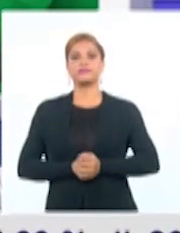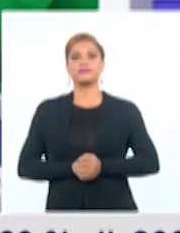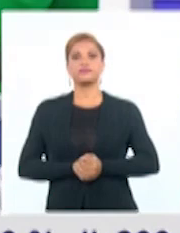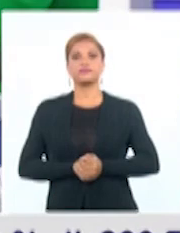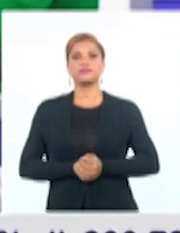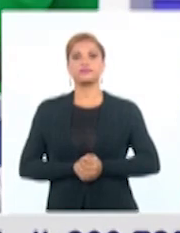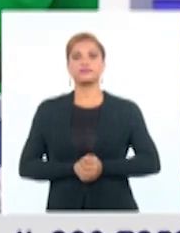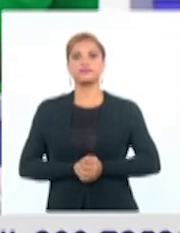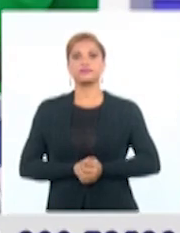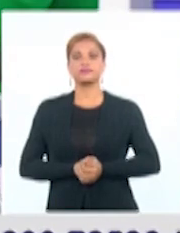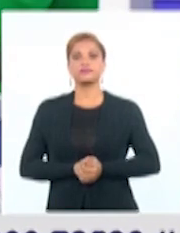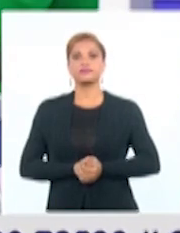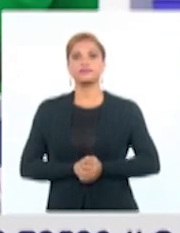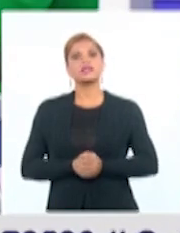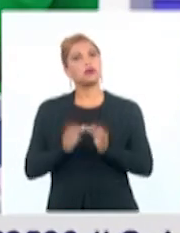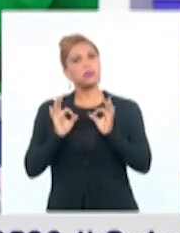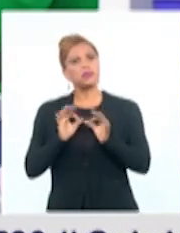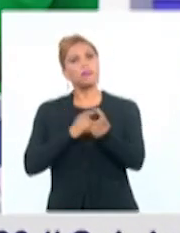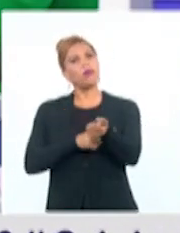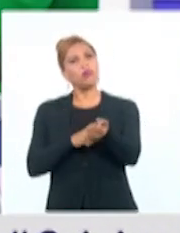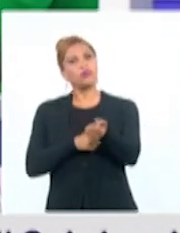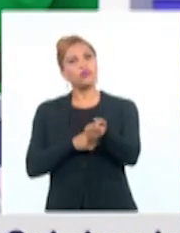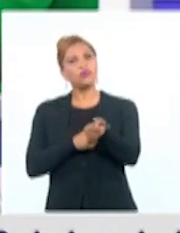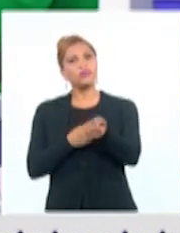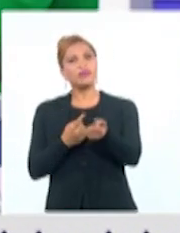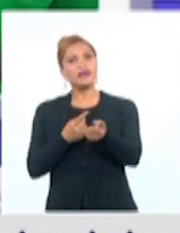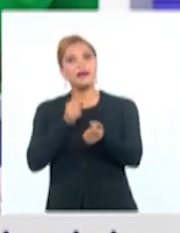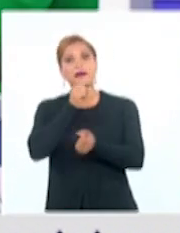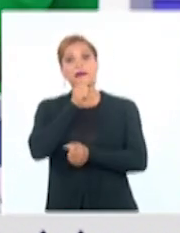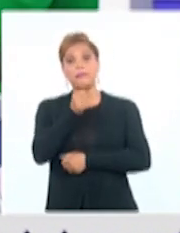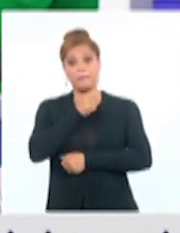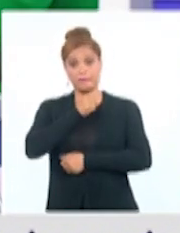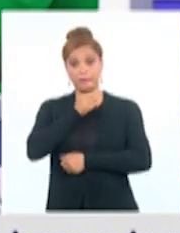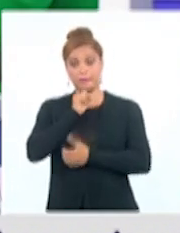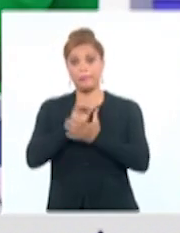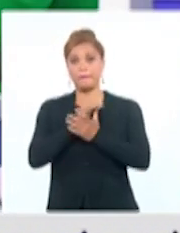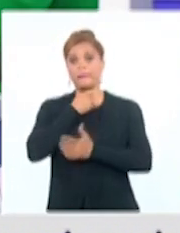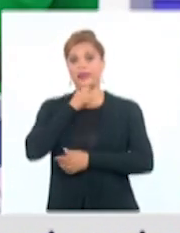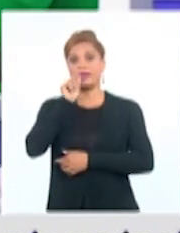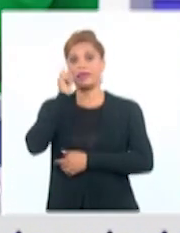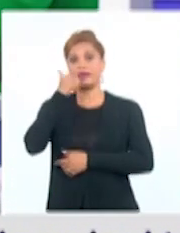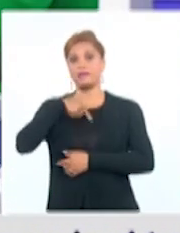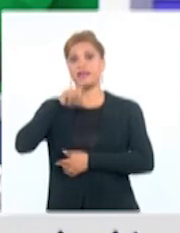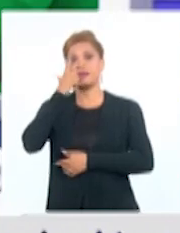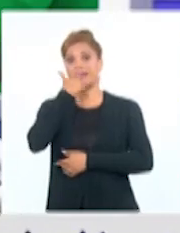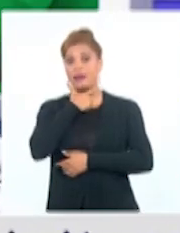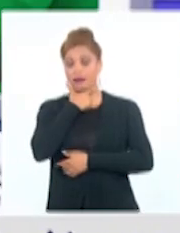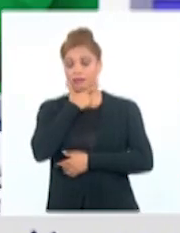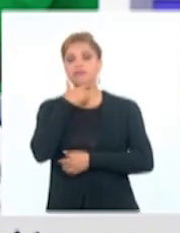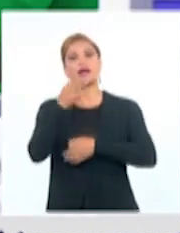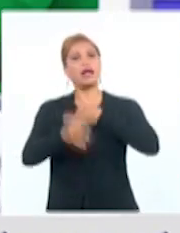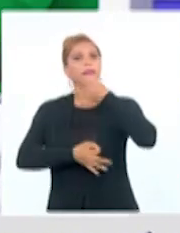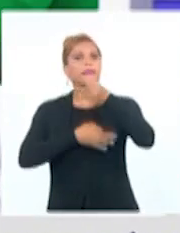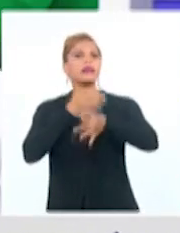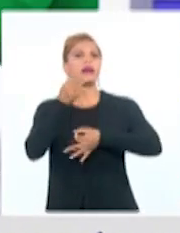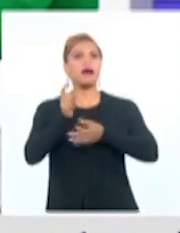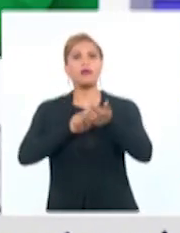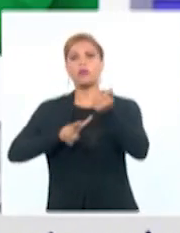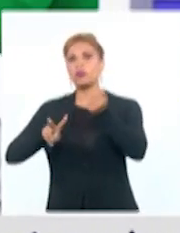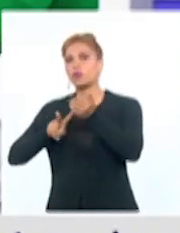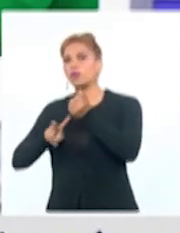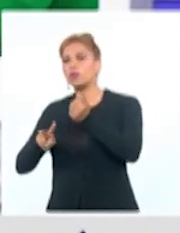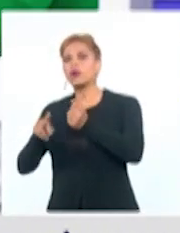ahora, como ya es habitual, el periodista Pepe Mejía hará el análisis del comportamiento en